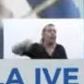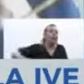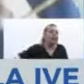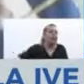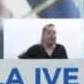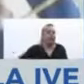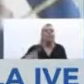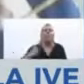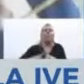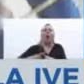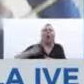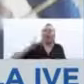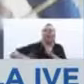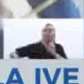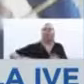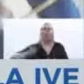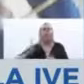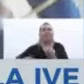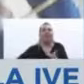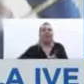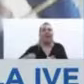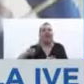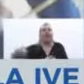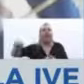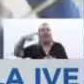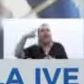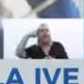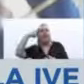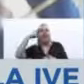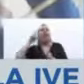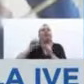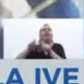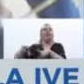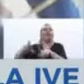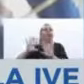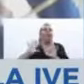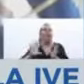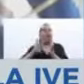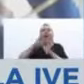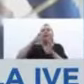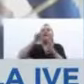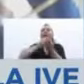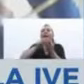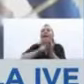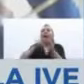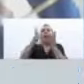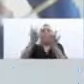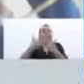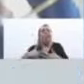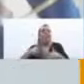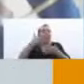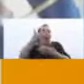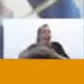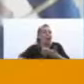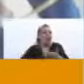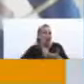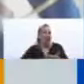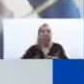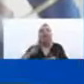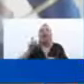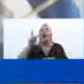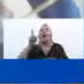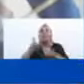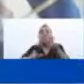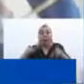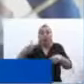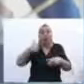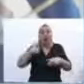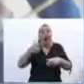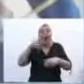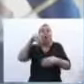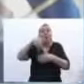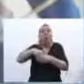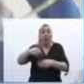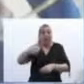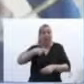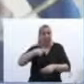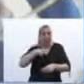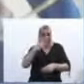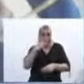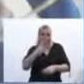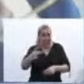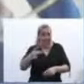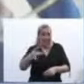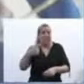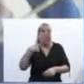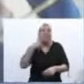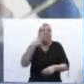arbitrarios recursos interpretativos de su letra. Quienes me votaron, me conocen y saben que no